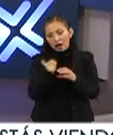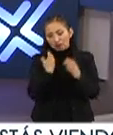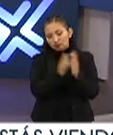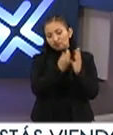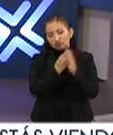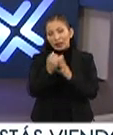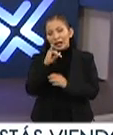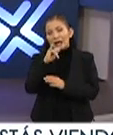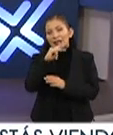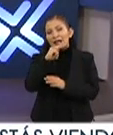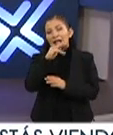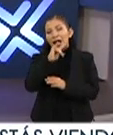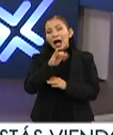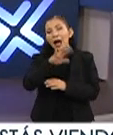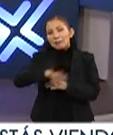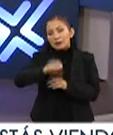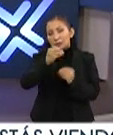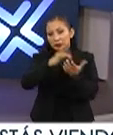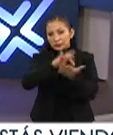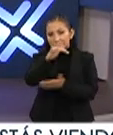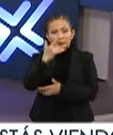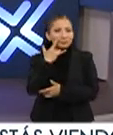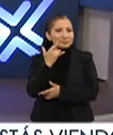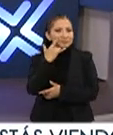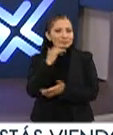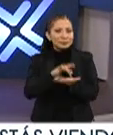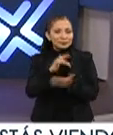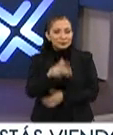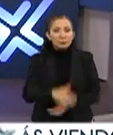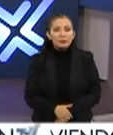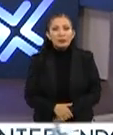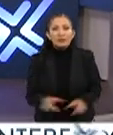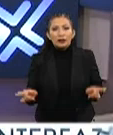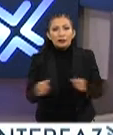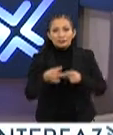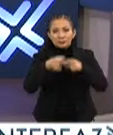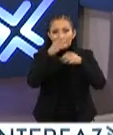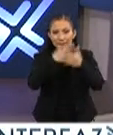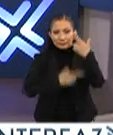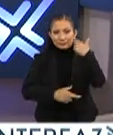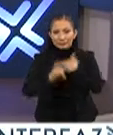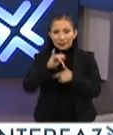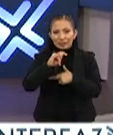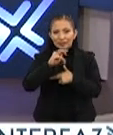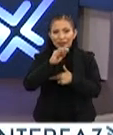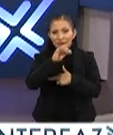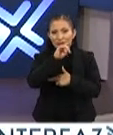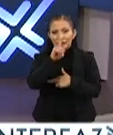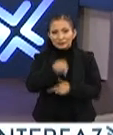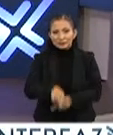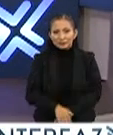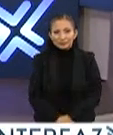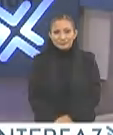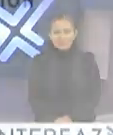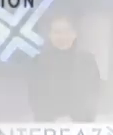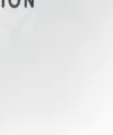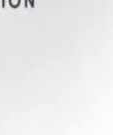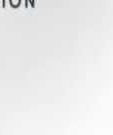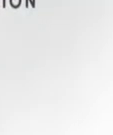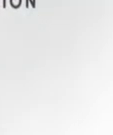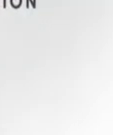la UNAM, Ingeniería Ambiental. Gracias, muy amable. Muchísimas gracias. Gracias. Vamos a una breve pausa, regresamos. Esto es Interfaz.